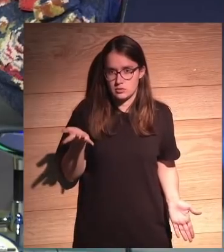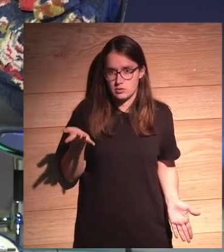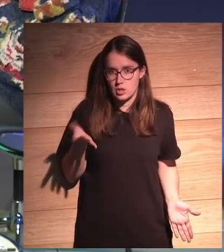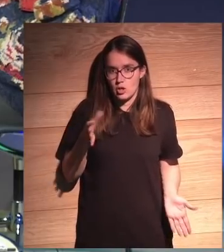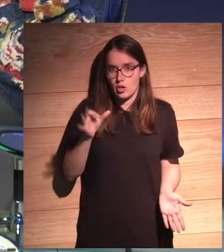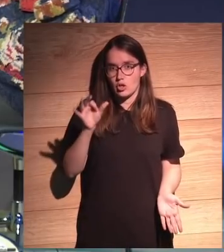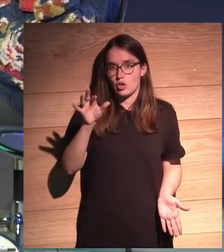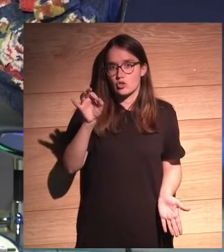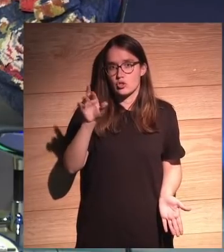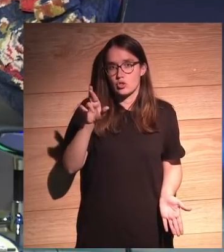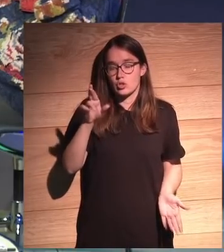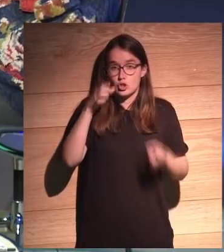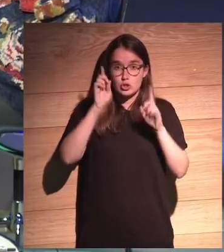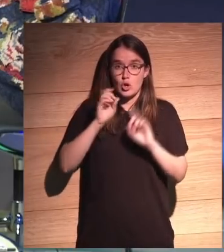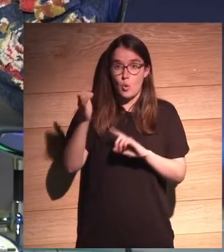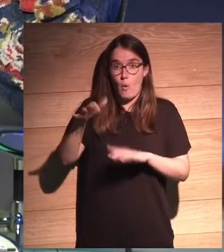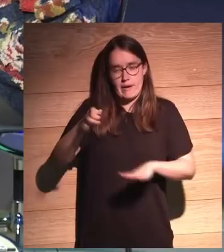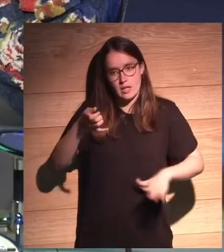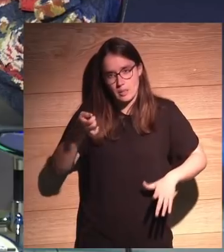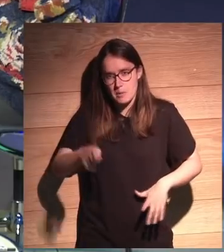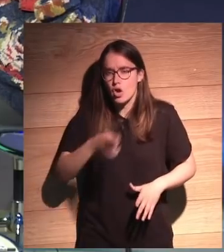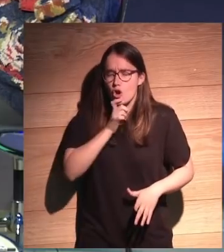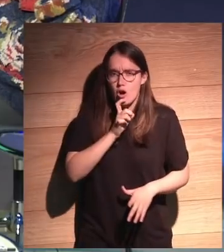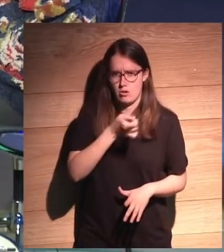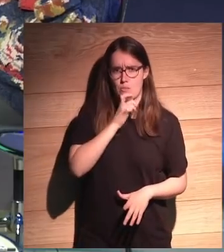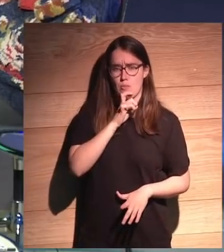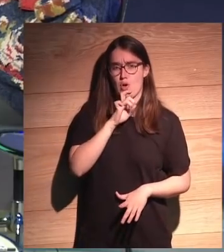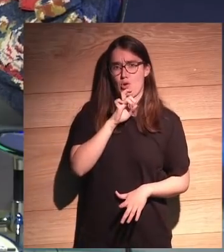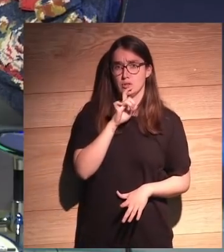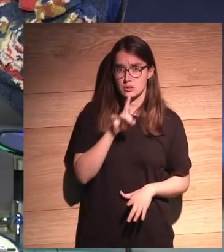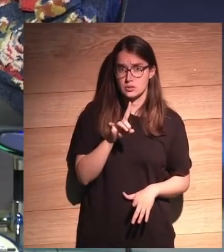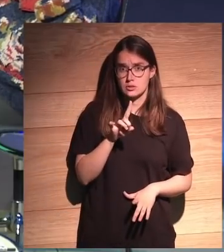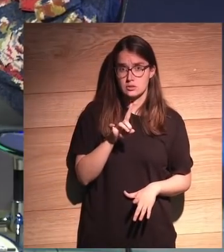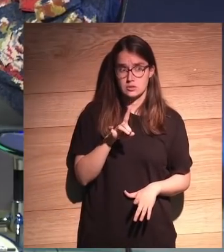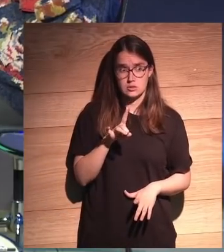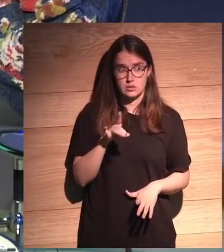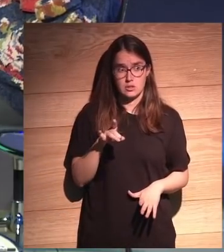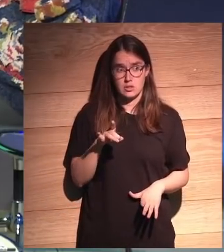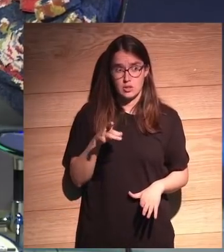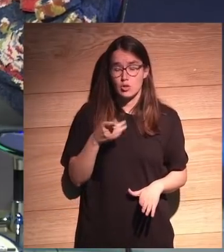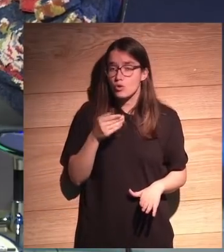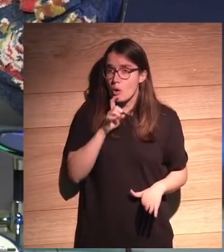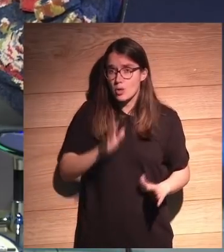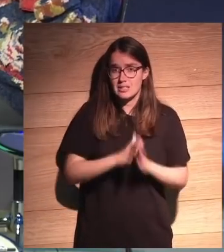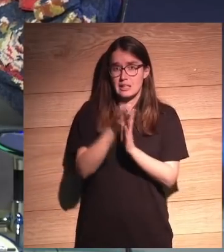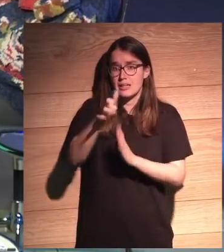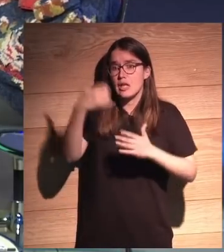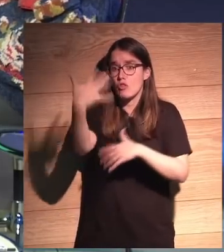Ya Sor Juana es como para matrícula de honor. ¿Cómo es posible? Es que se han cargado hasta Santa